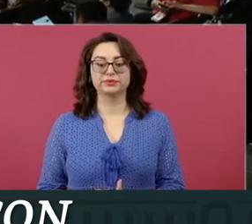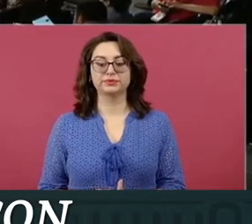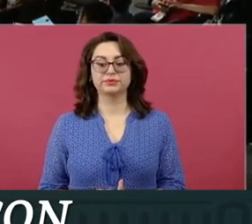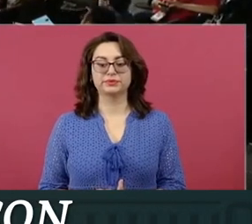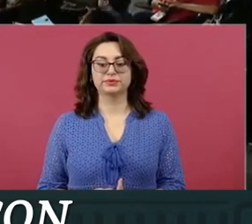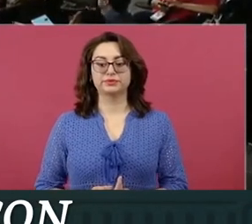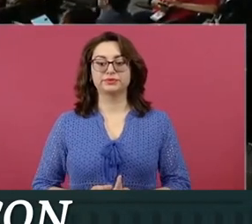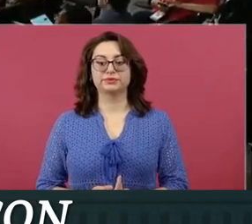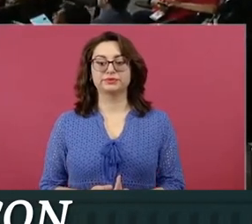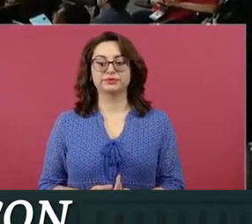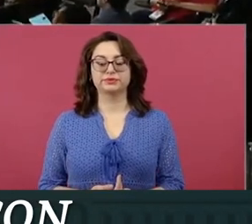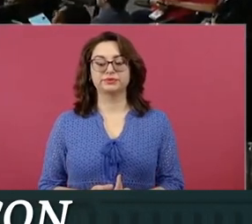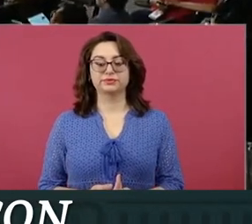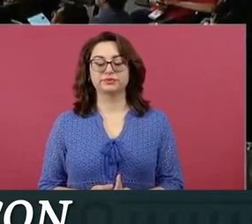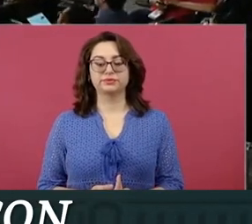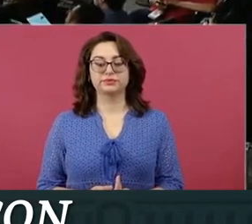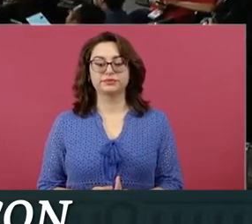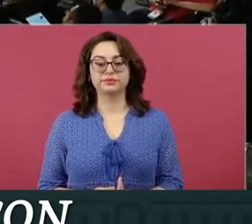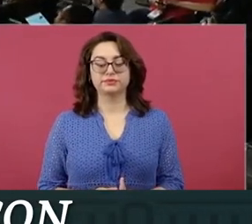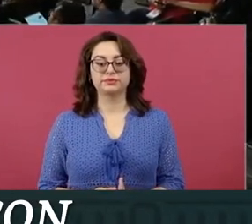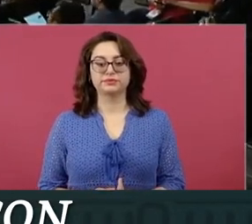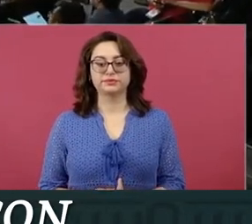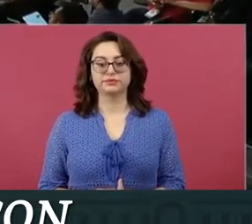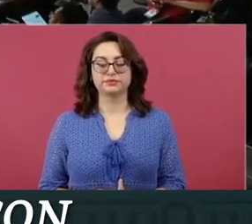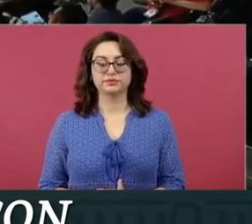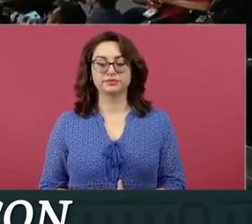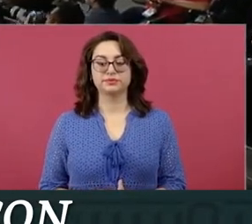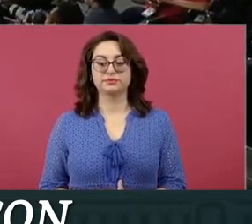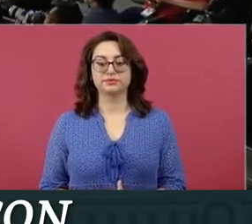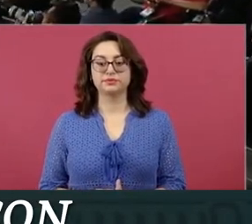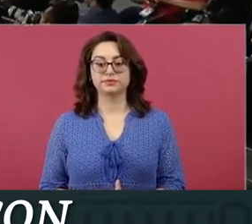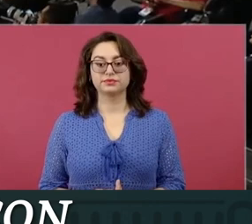Vamos a informar sobre